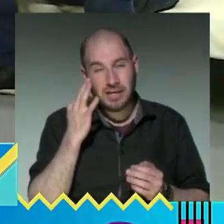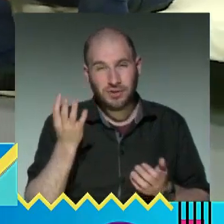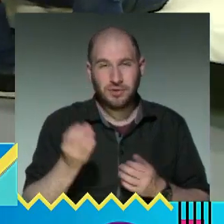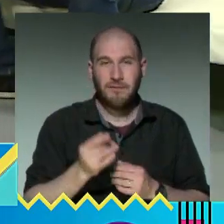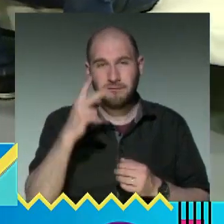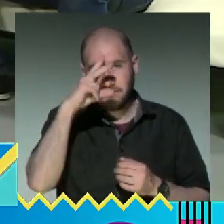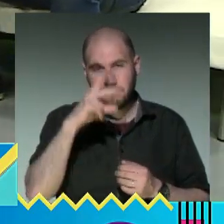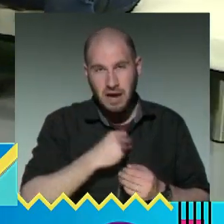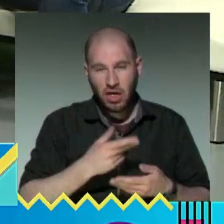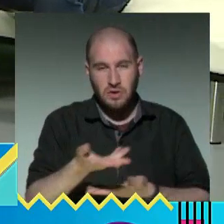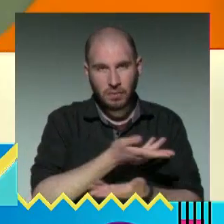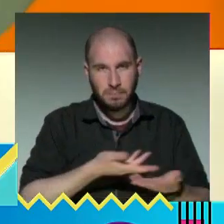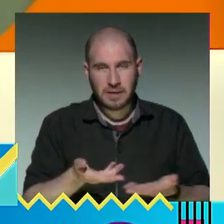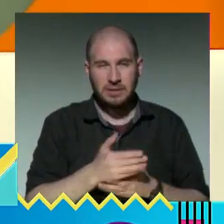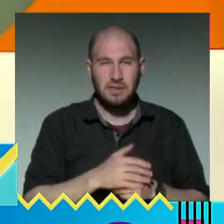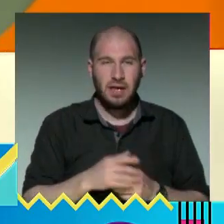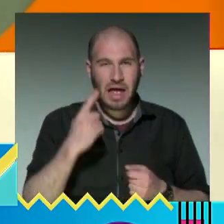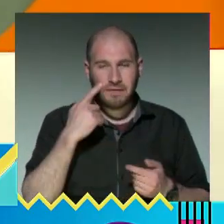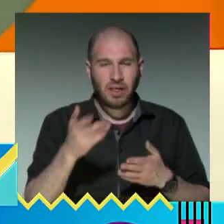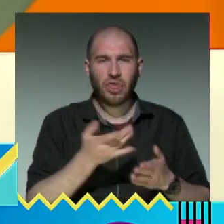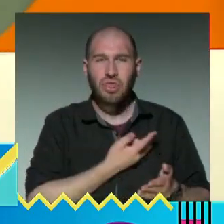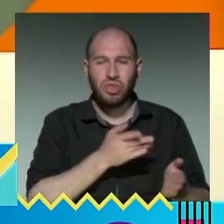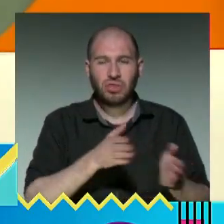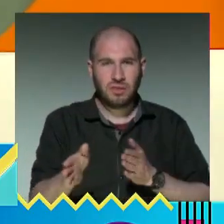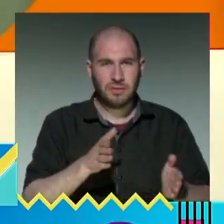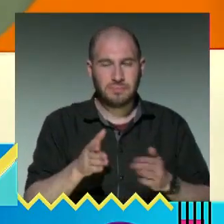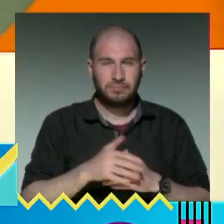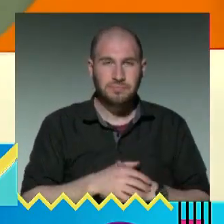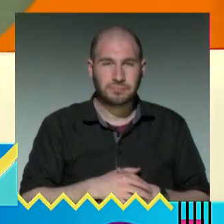algunos valores compartidos de hacia dónde va ese territorio.